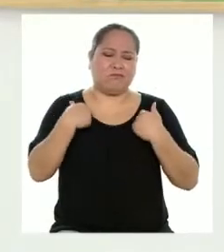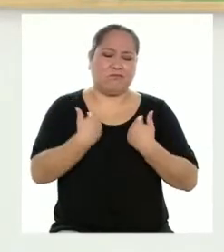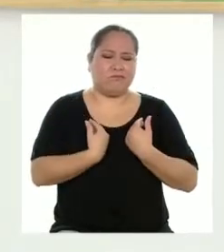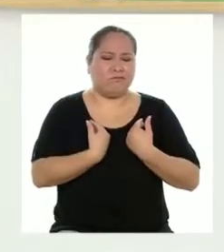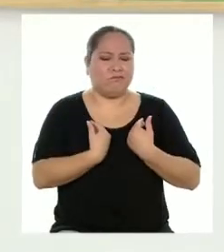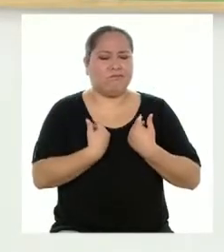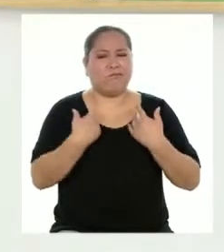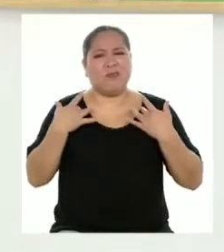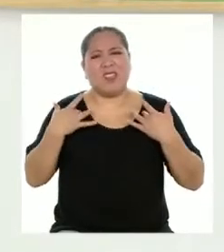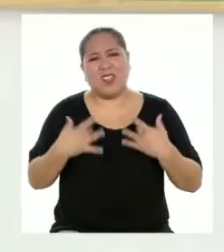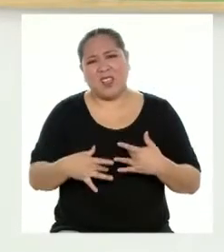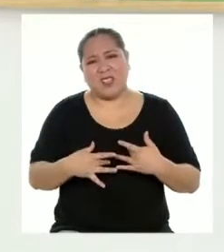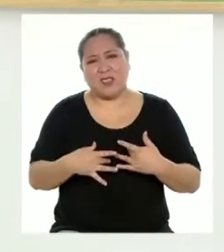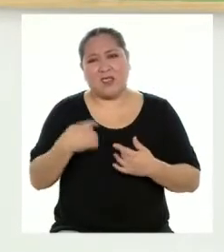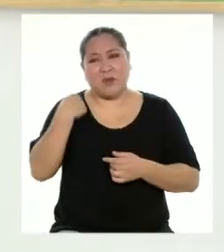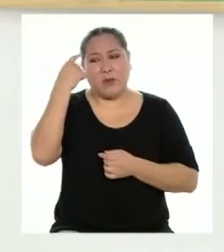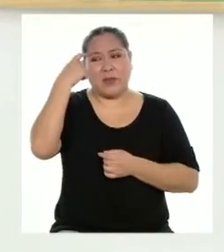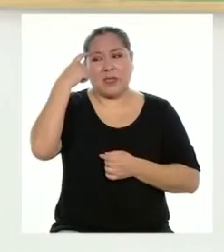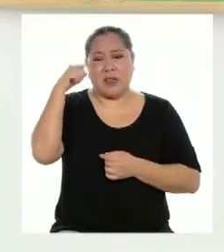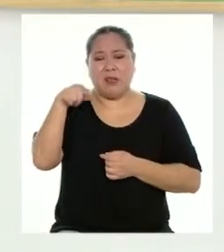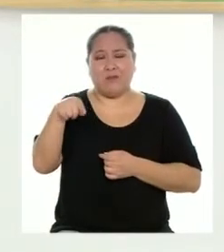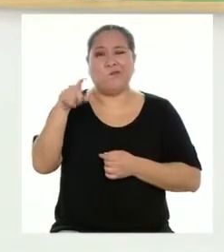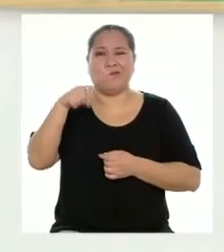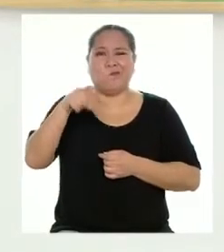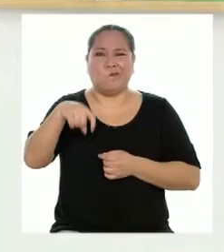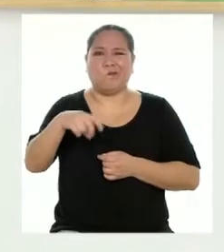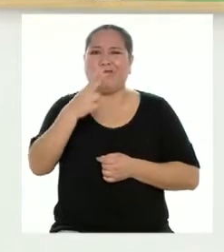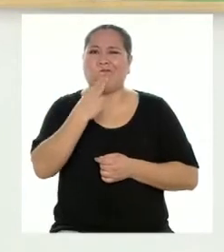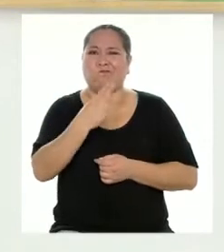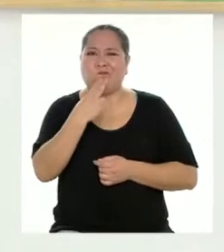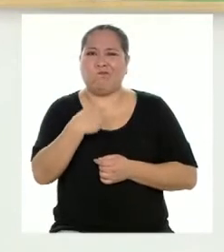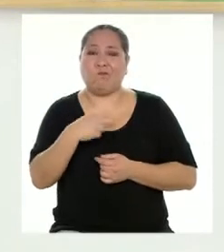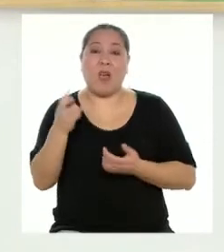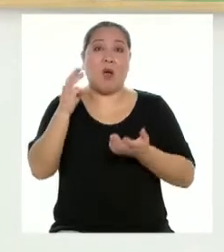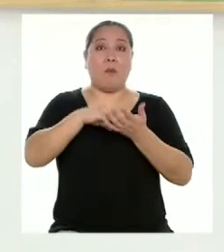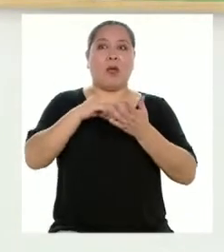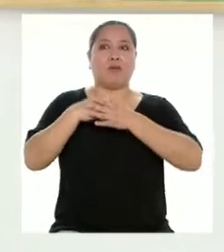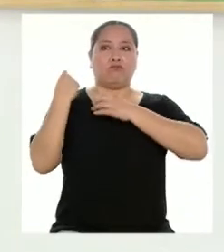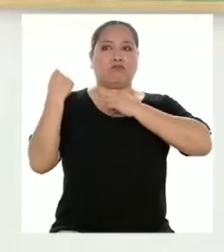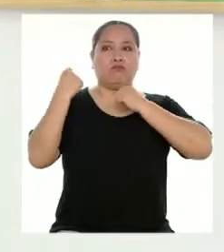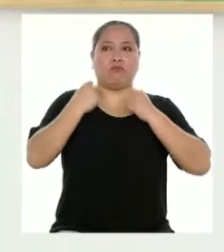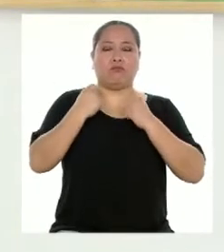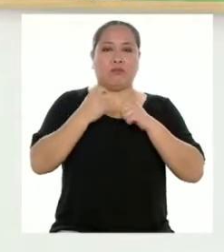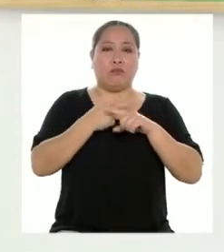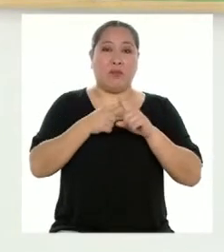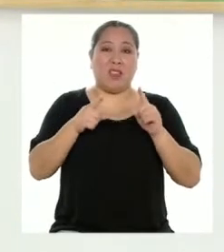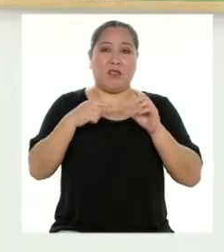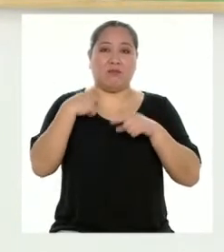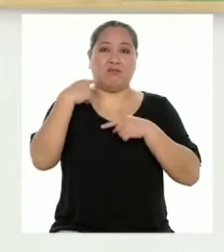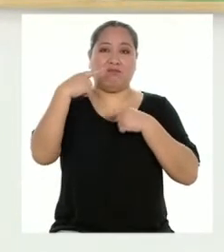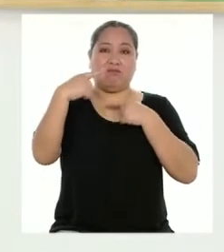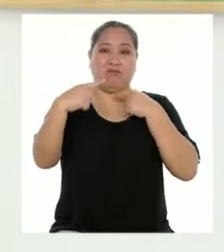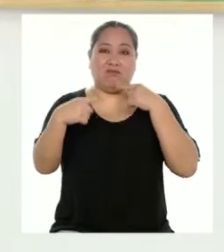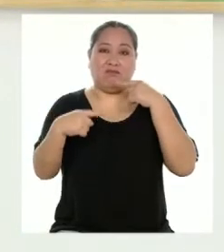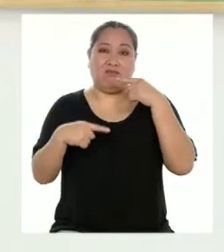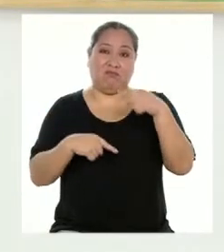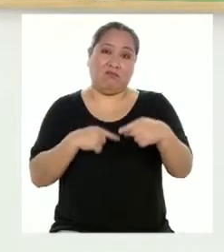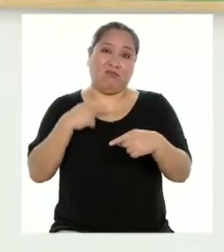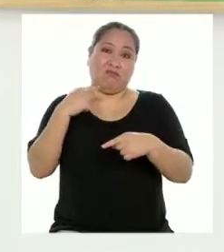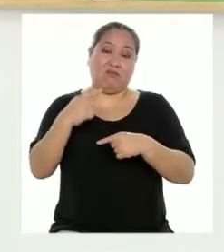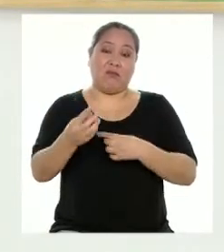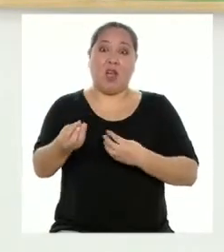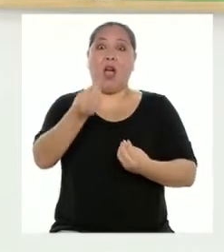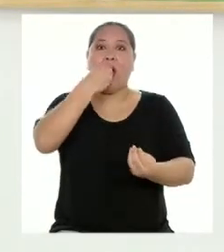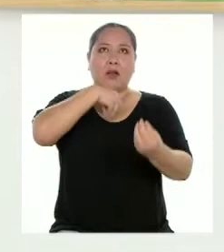nos hace pensar que los necesitamos para supuestamente recargar energía. Sin embargo, es un círculo vicioso, porque tanto más